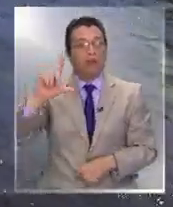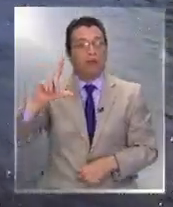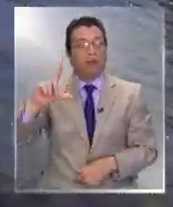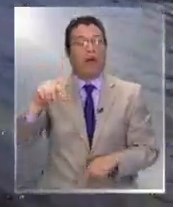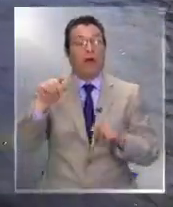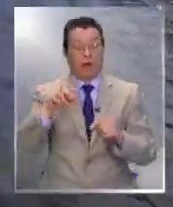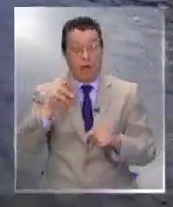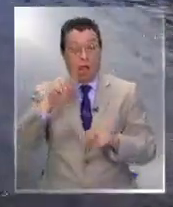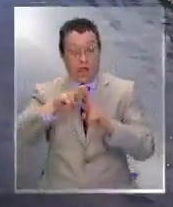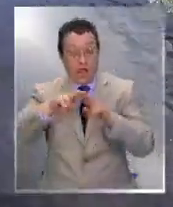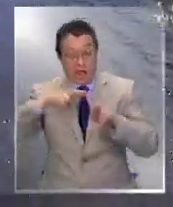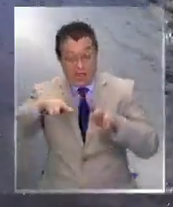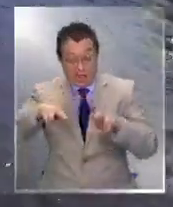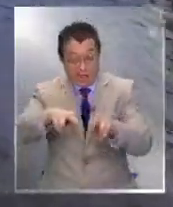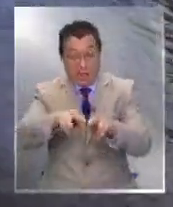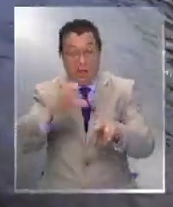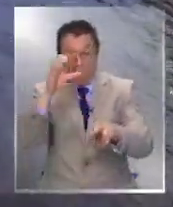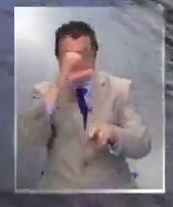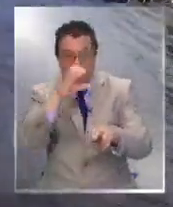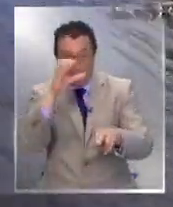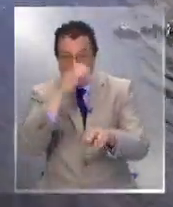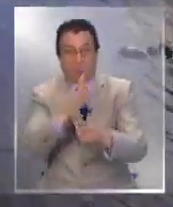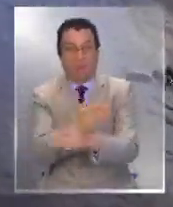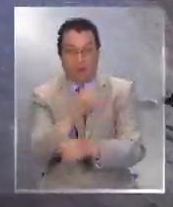Continuamos río abajo en busca de los peces.